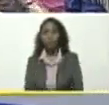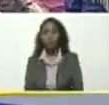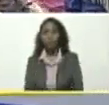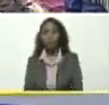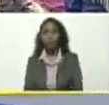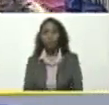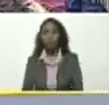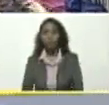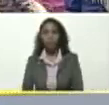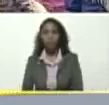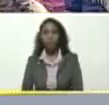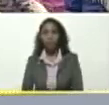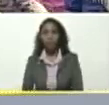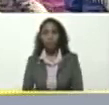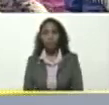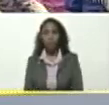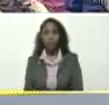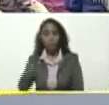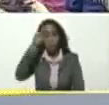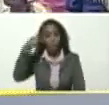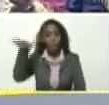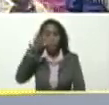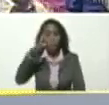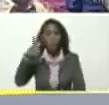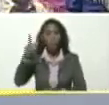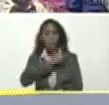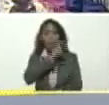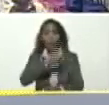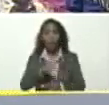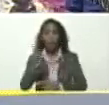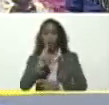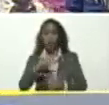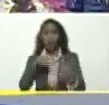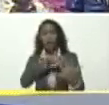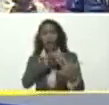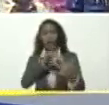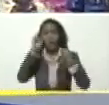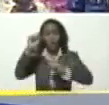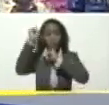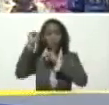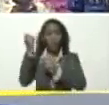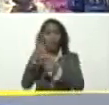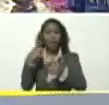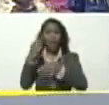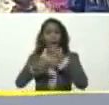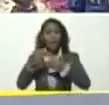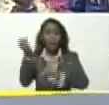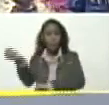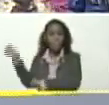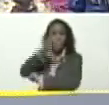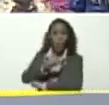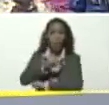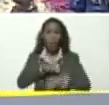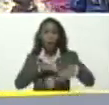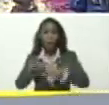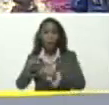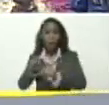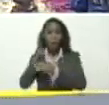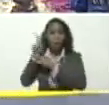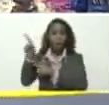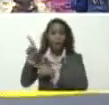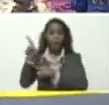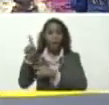Son un pueblo de poetas, no solo son un pueblo de guerreros victoriosos que derrotó todos los imperios